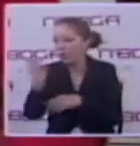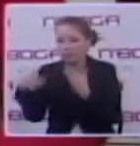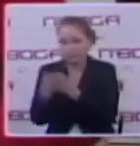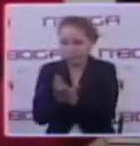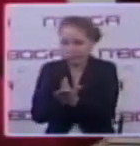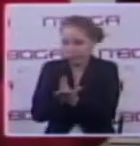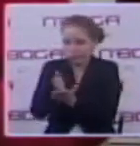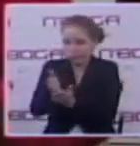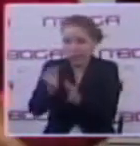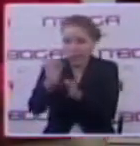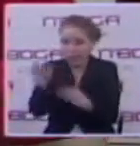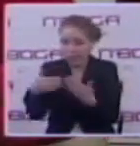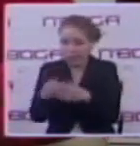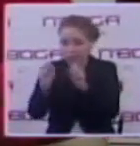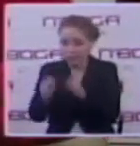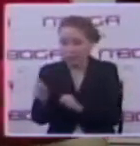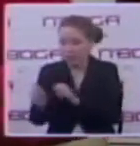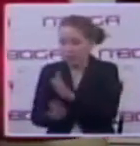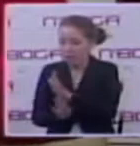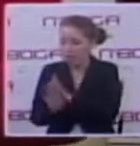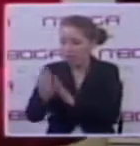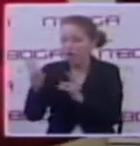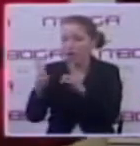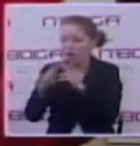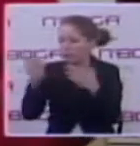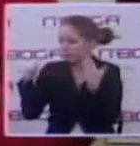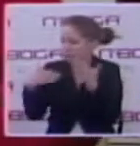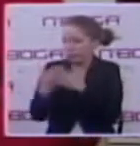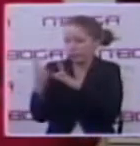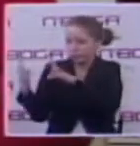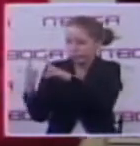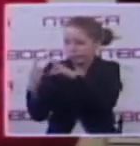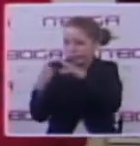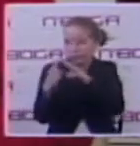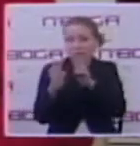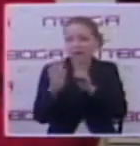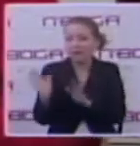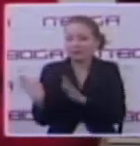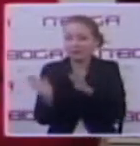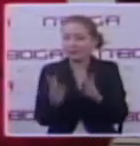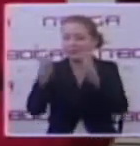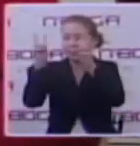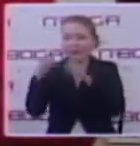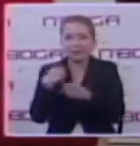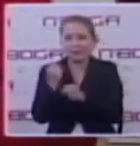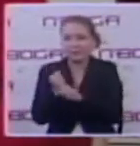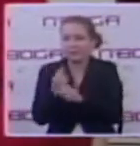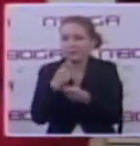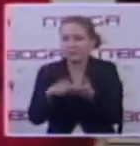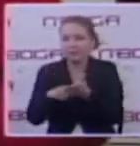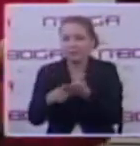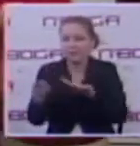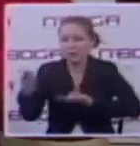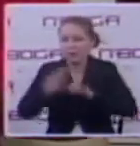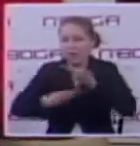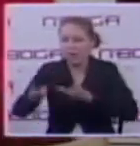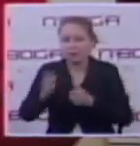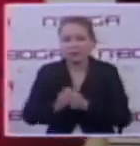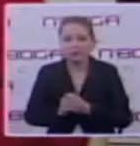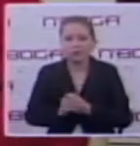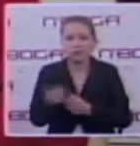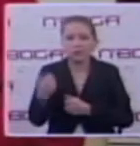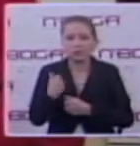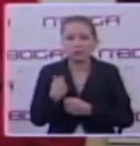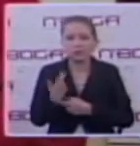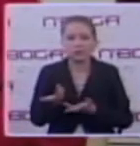camino, de tal manera que el emprendedor conoce todo. Pero otro de los temas que trabajamos es, por ejemplo, mercadeo y comercialización.